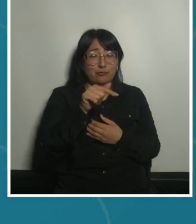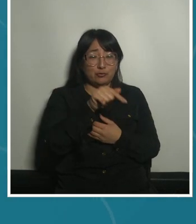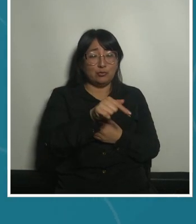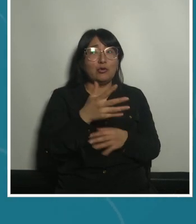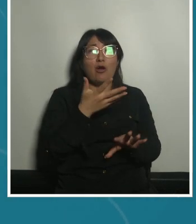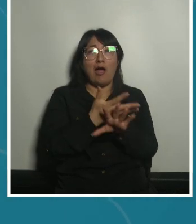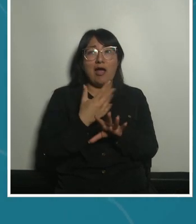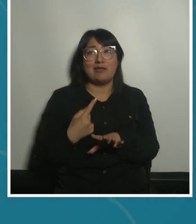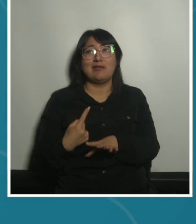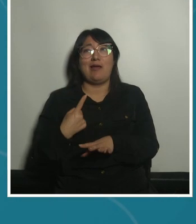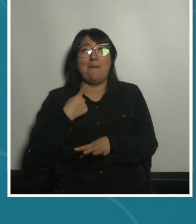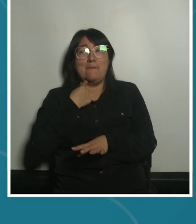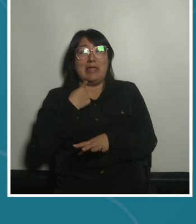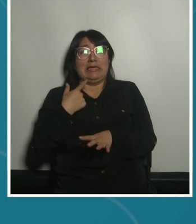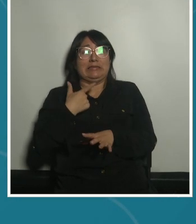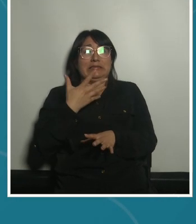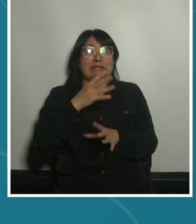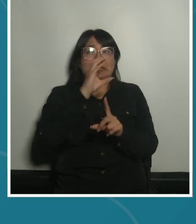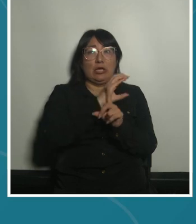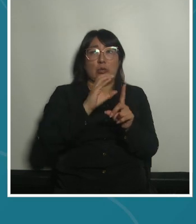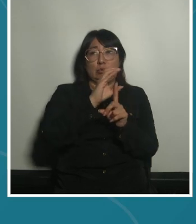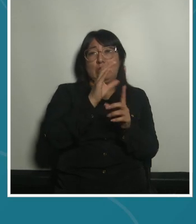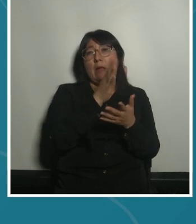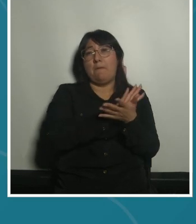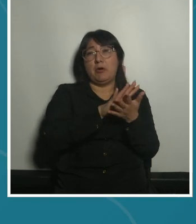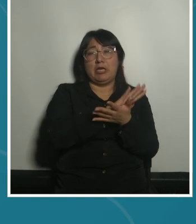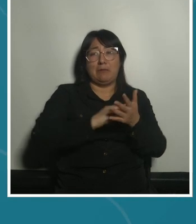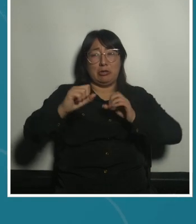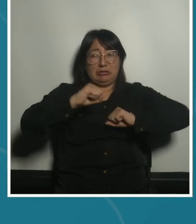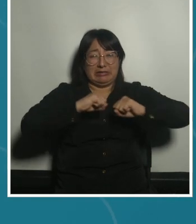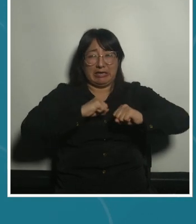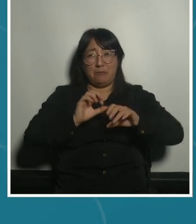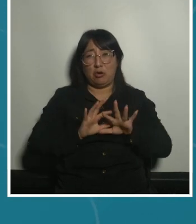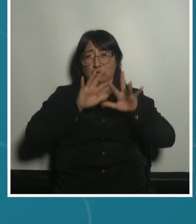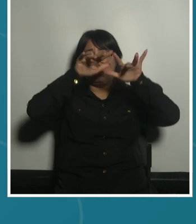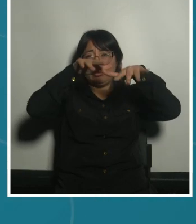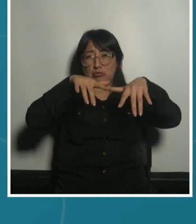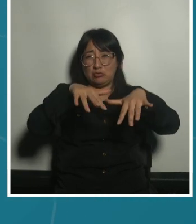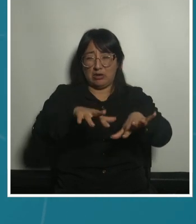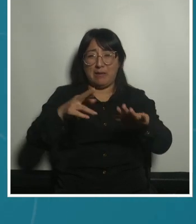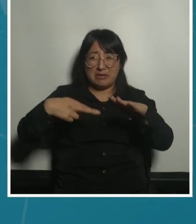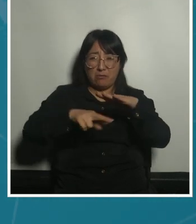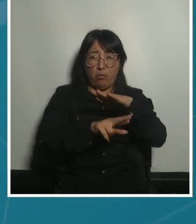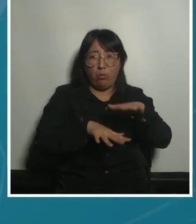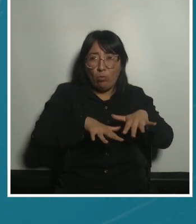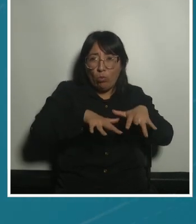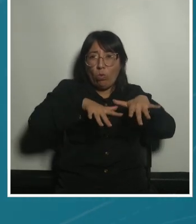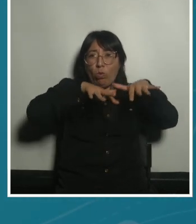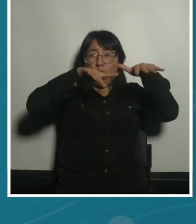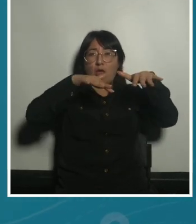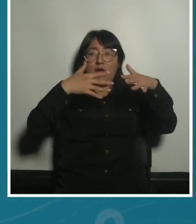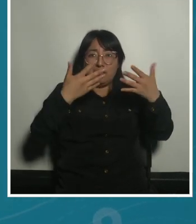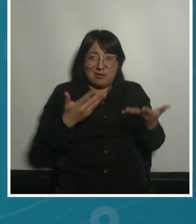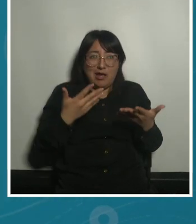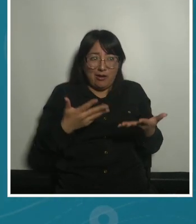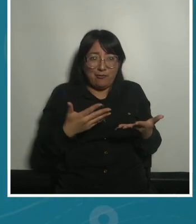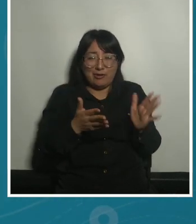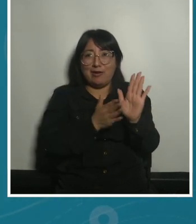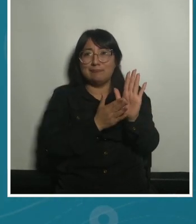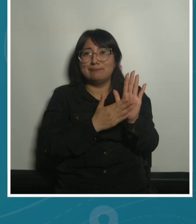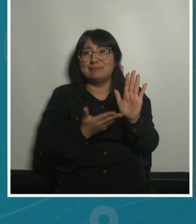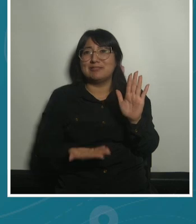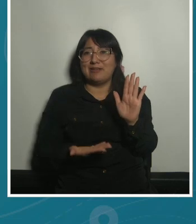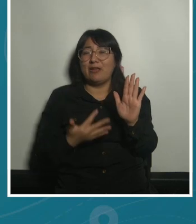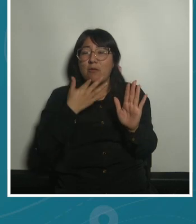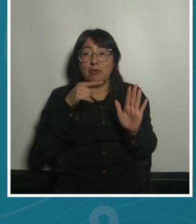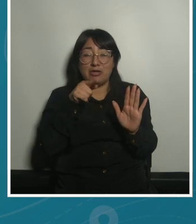amenazas naturales recurrentes como los terremotos, los tsunamis y también las crecidas de río. y no nos están contando ahora entonces ninguna novedad, porque